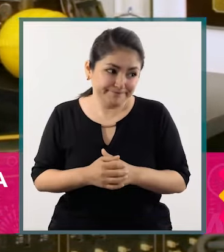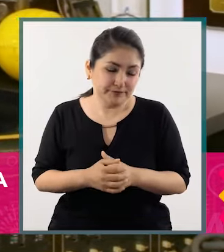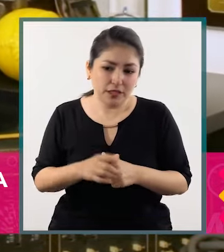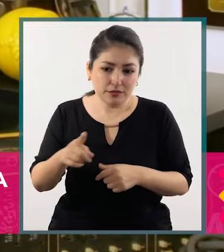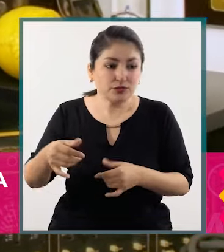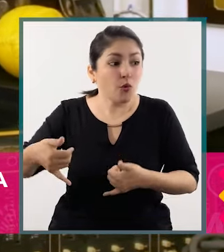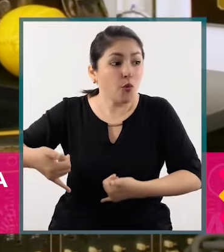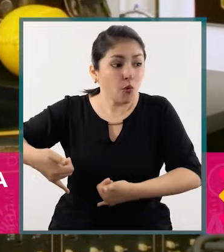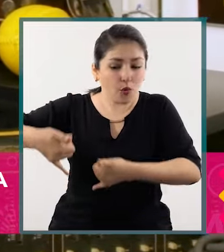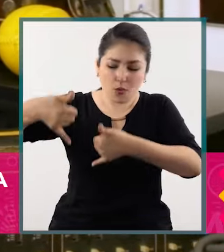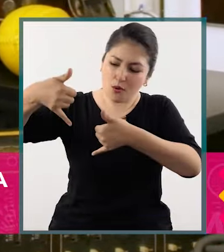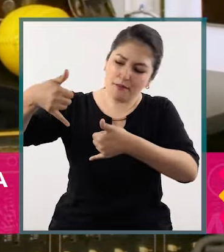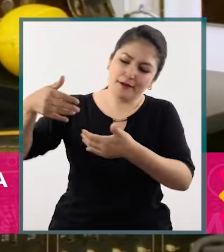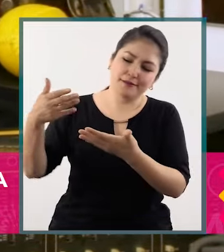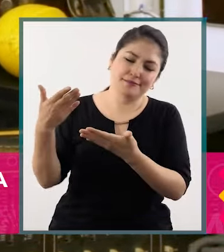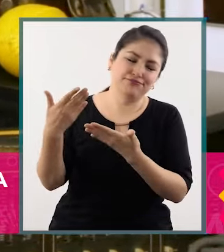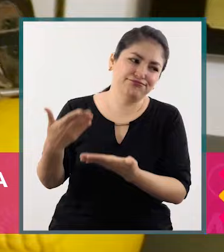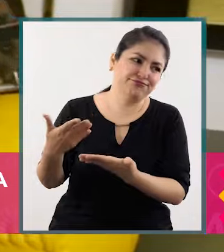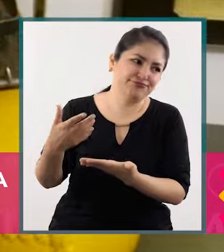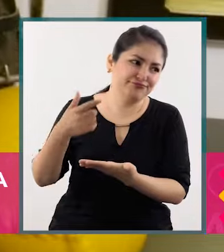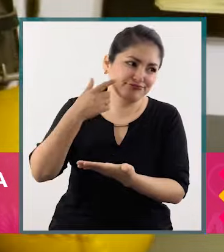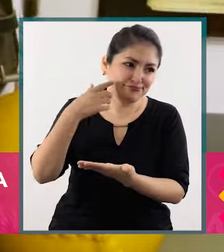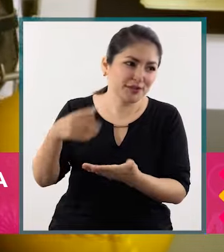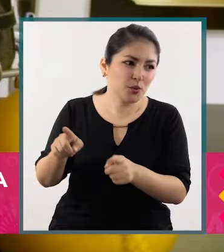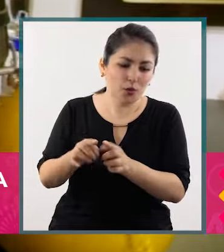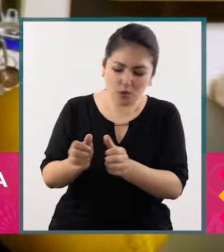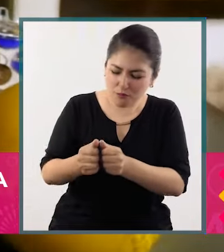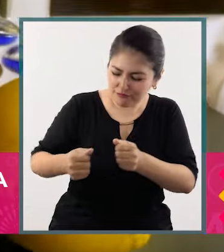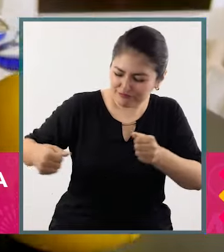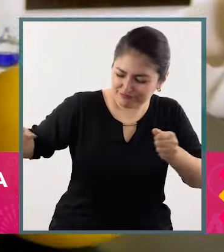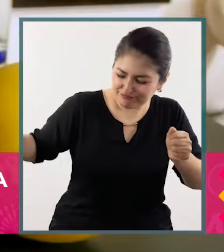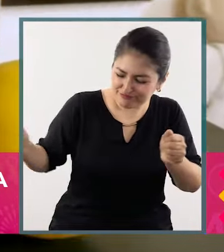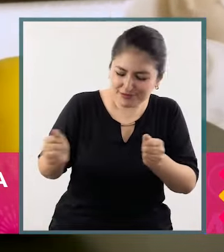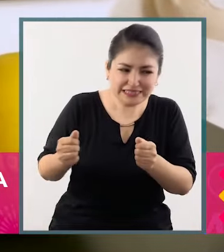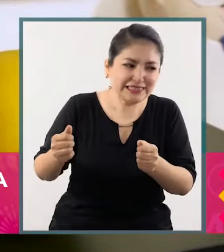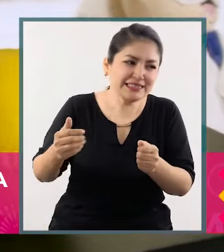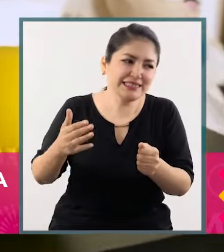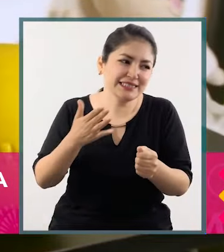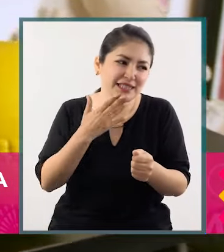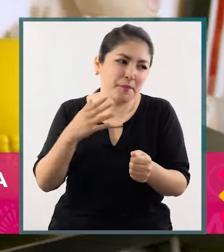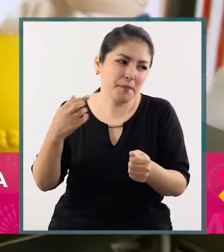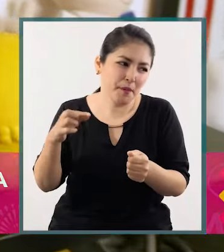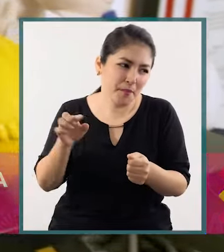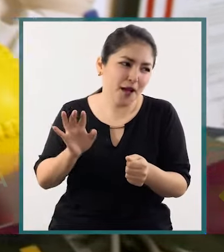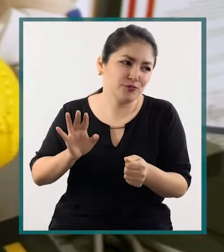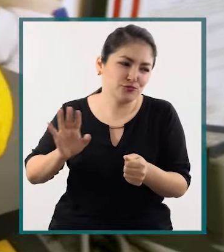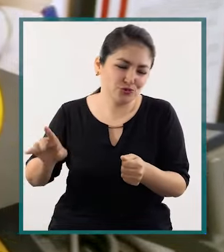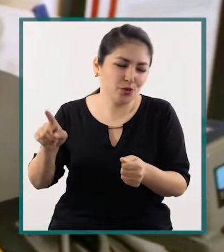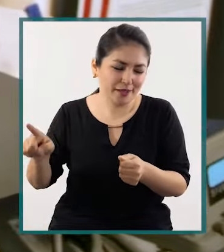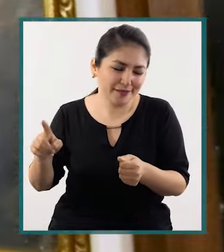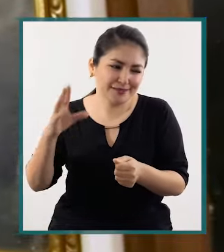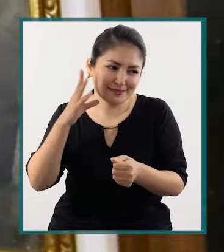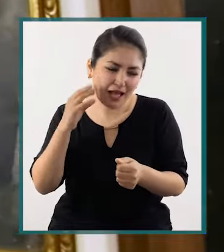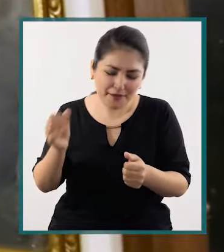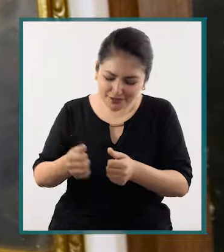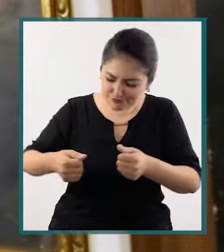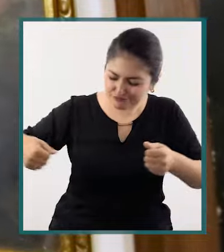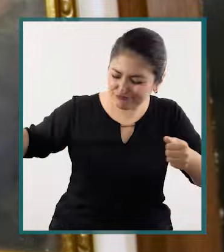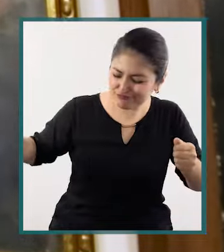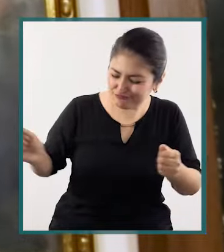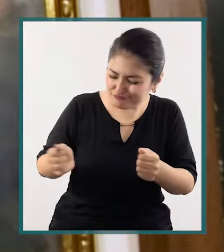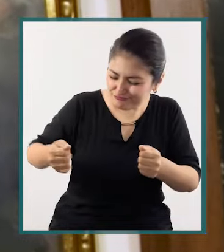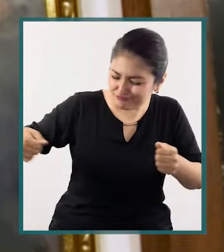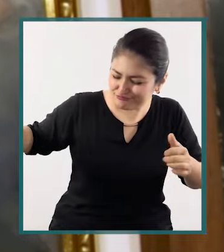un trofeo de oro para nosotros, que es un acordeón, bandoneón de mi papá, porque él tocaba su acordeón,